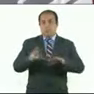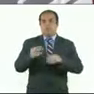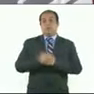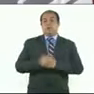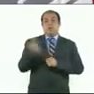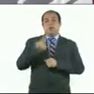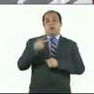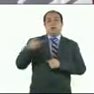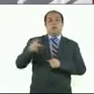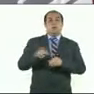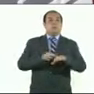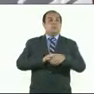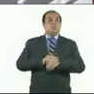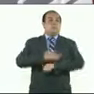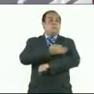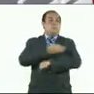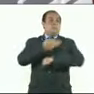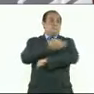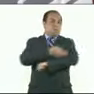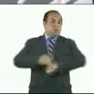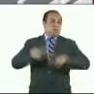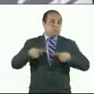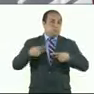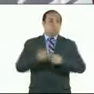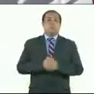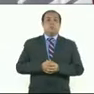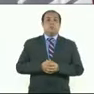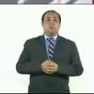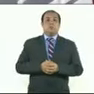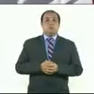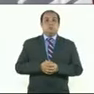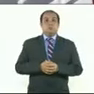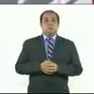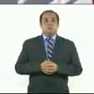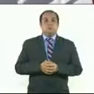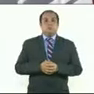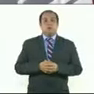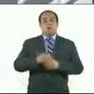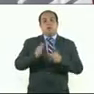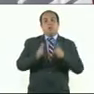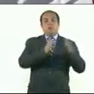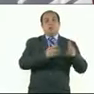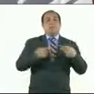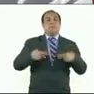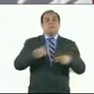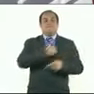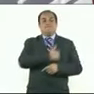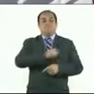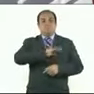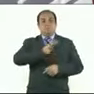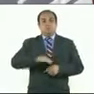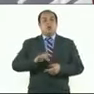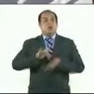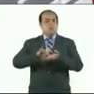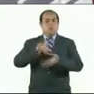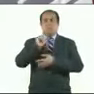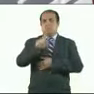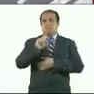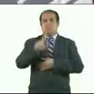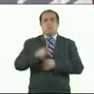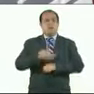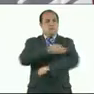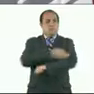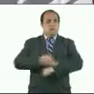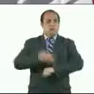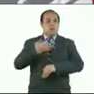requieran de sus familiares. En el caso de la persona lamentablemente fallecida, también se le va a dar apoyo a la familia, se le dieron todos los